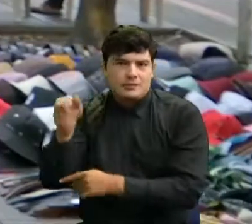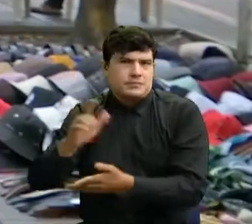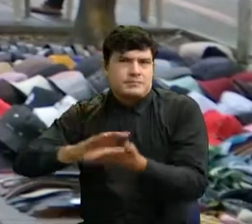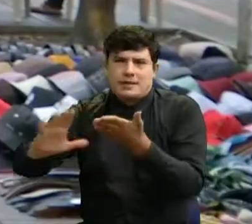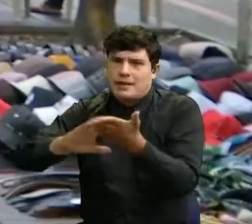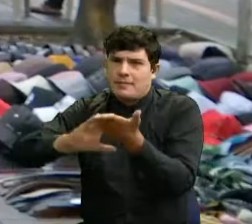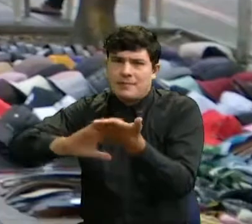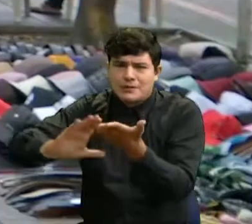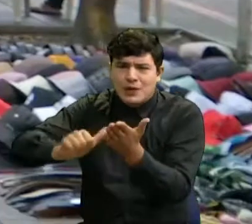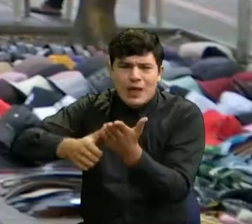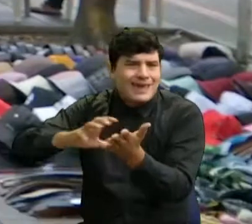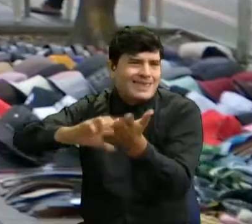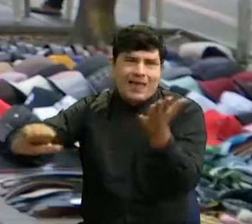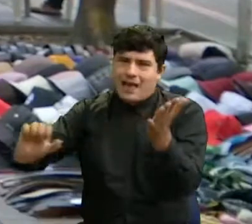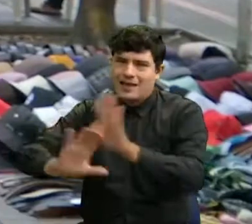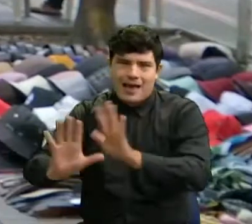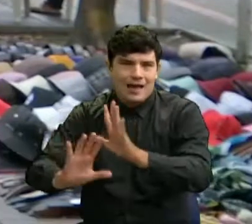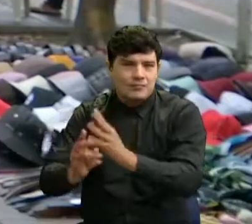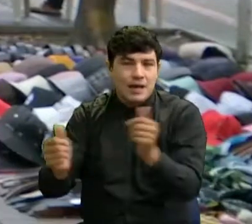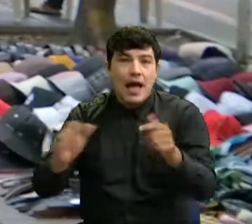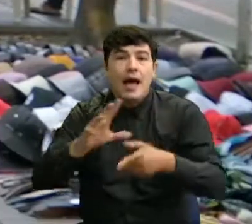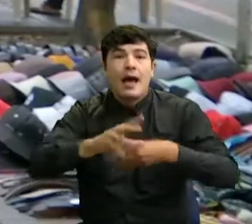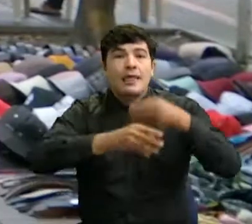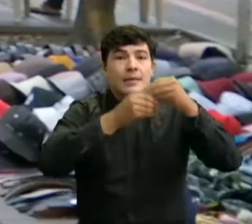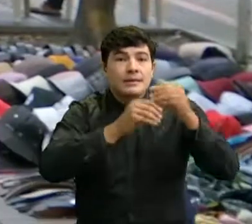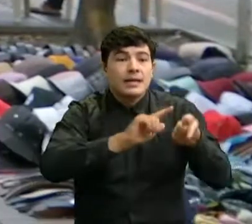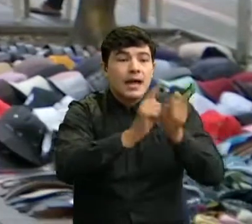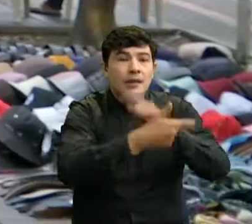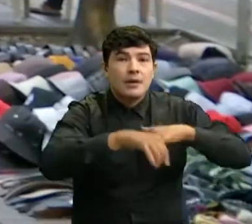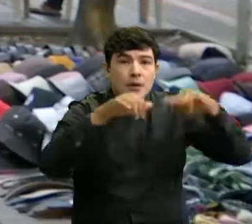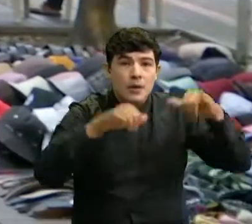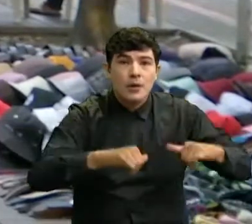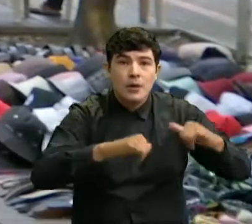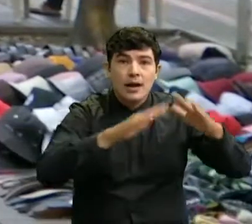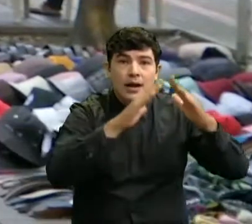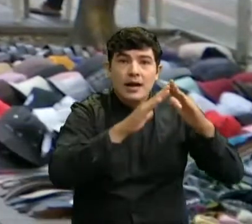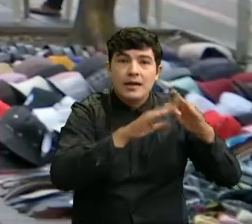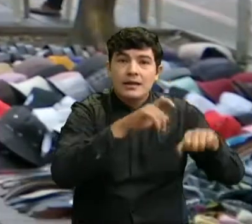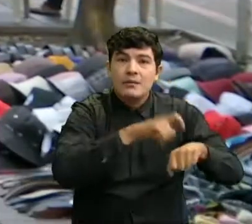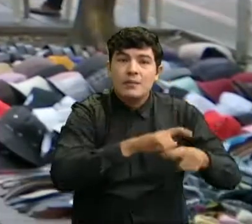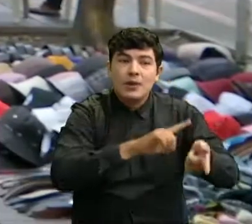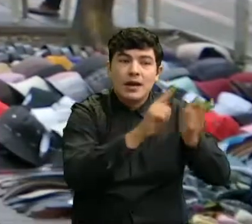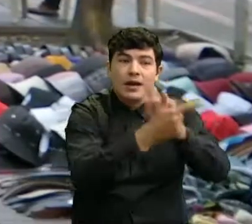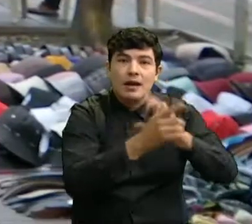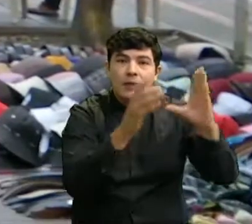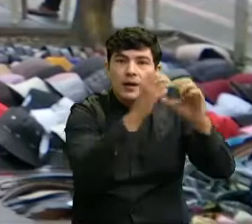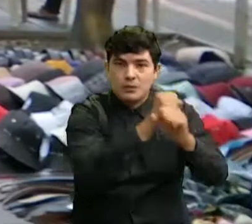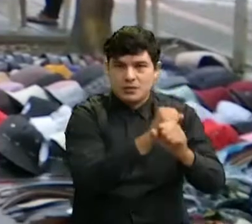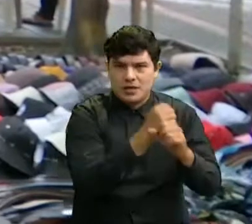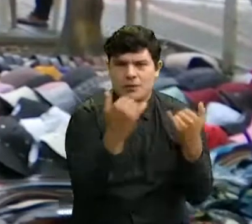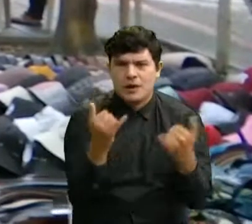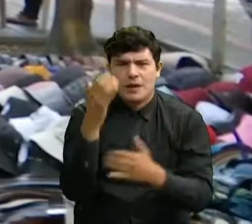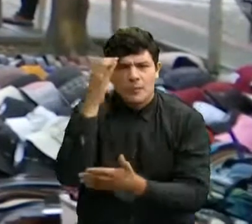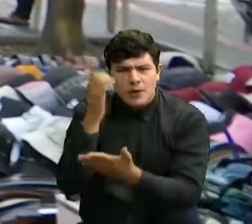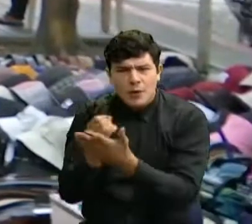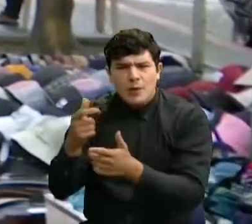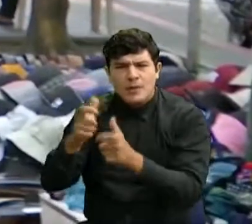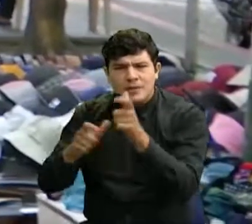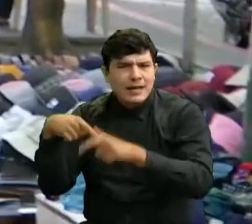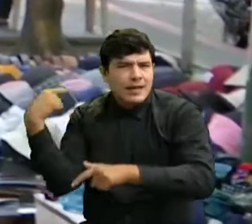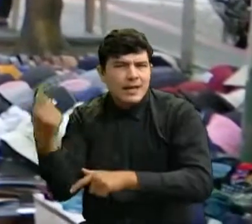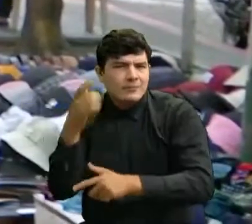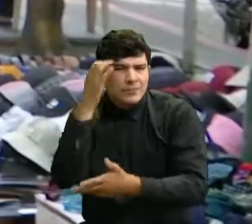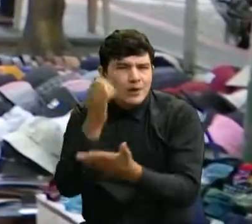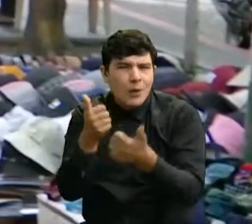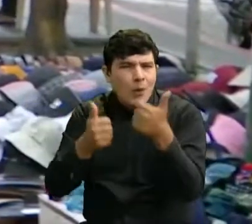medida. De igual forma, modificar el toque de queda en horas de la noche. ¿Qué piensa la gente? Pues nos hemos acercado aquí al sector